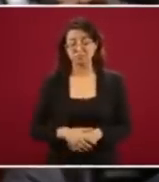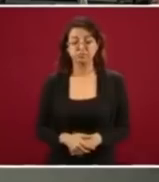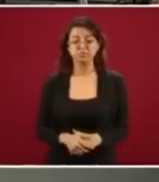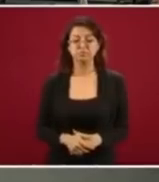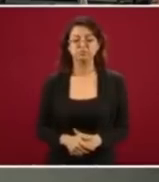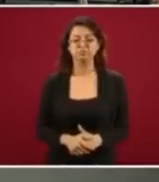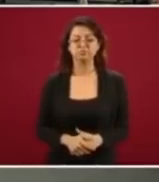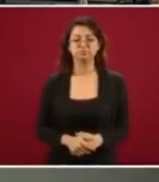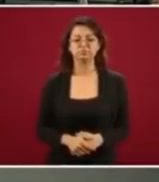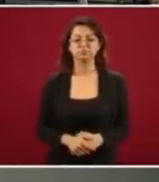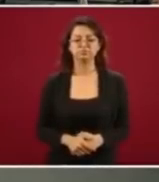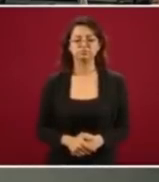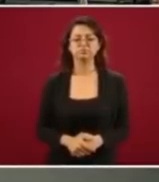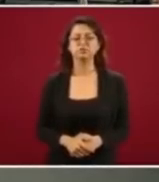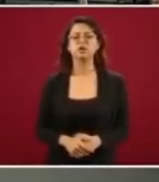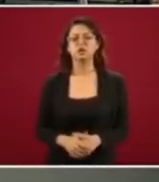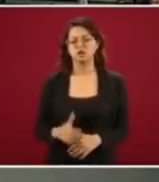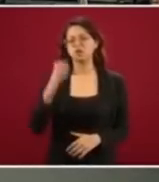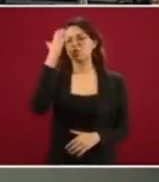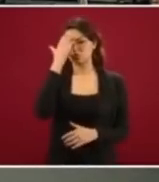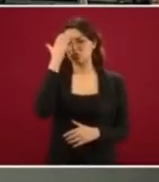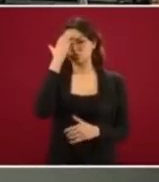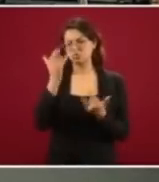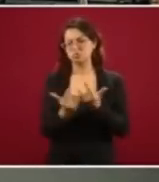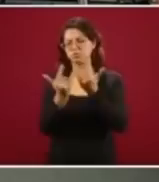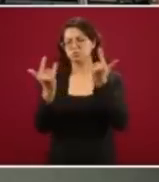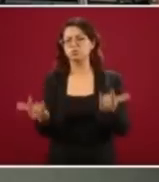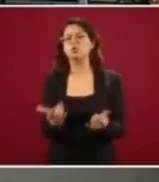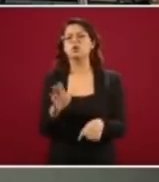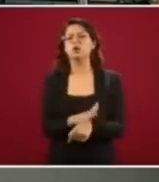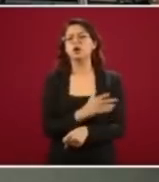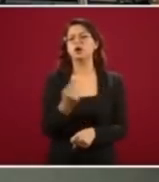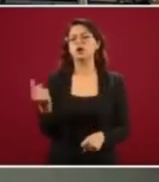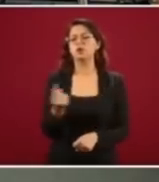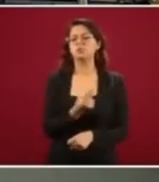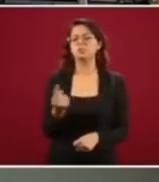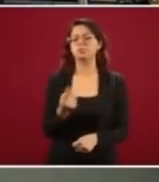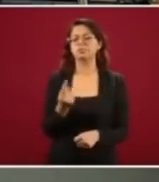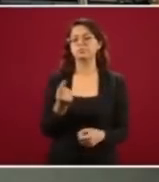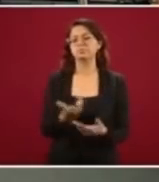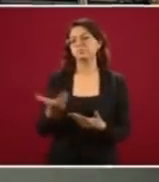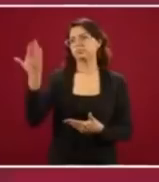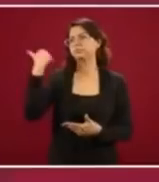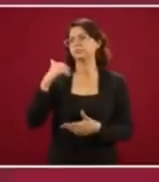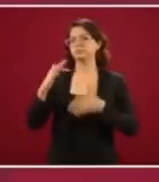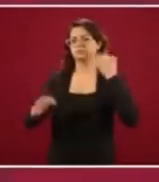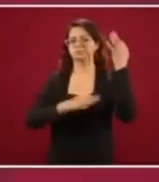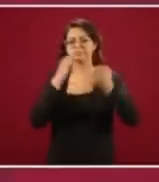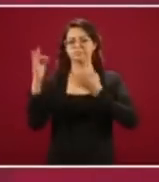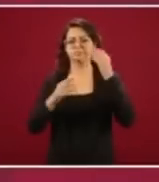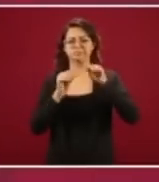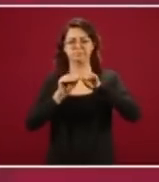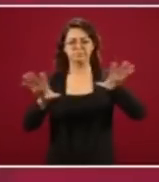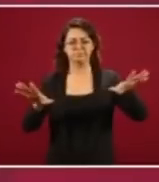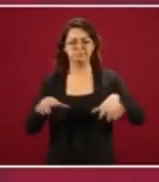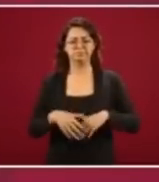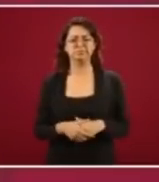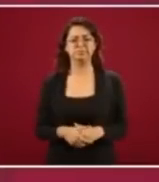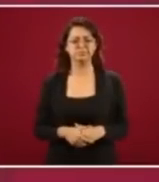yo conozco del caso porque se dio a conocer, se difundió. Gracias, presidente.